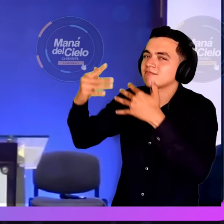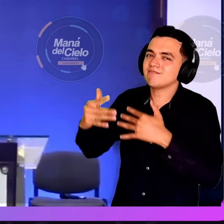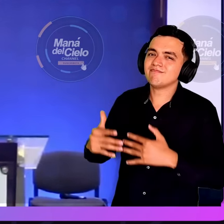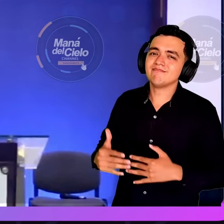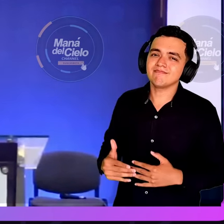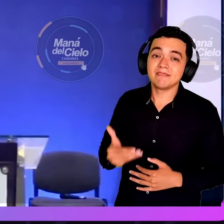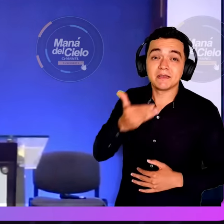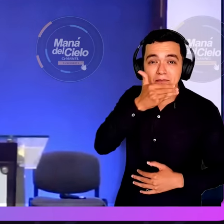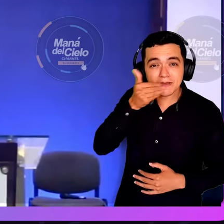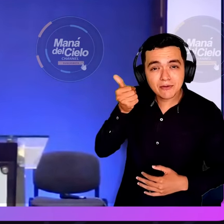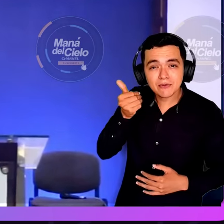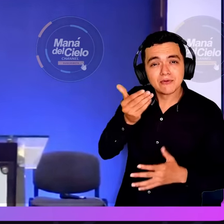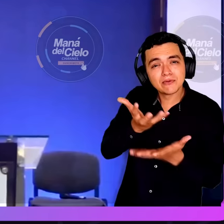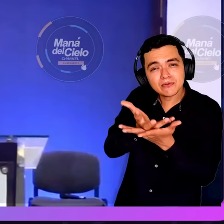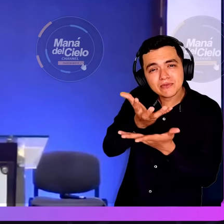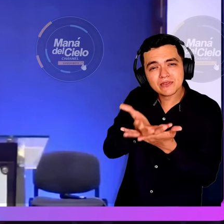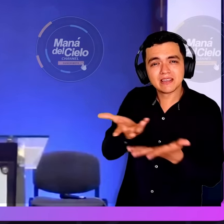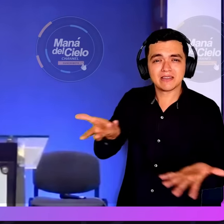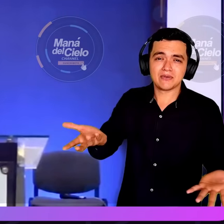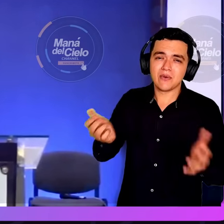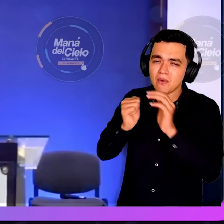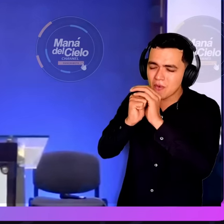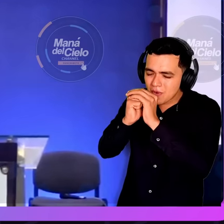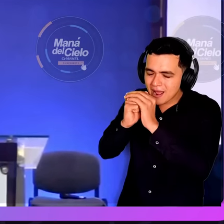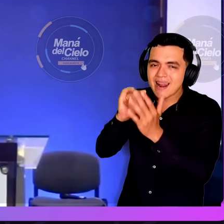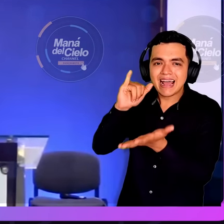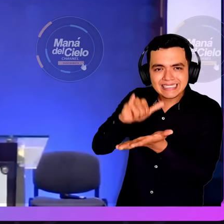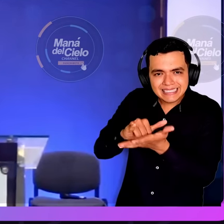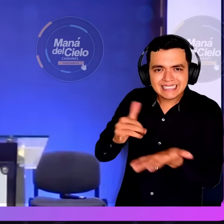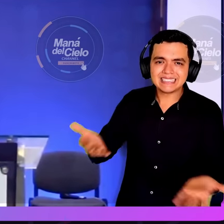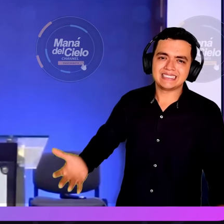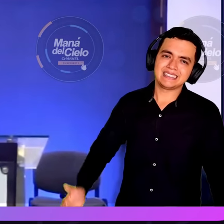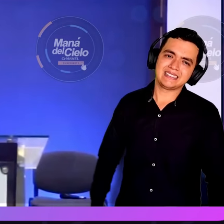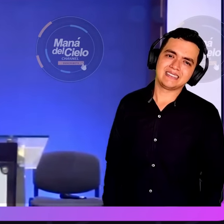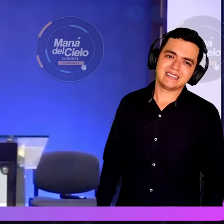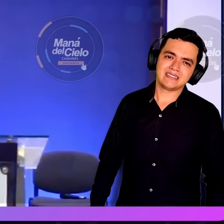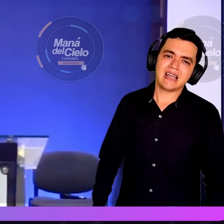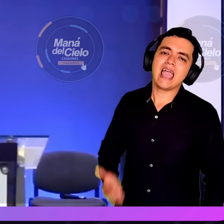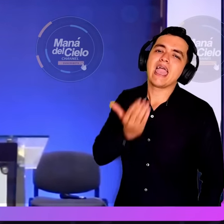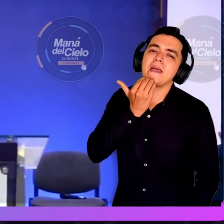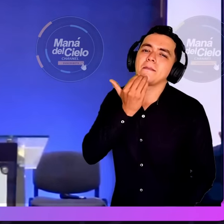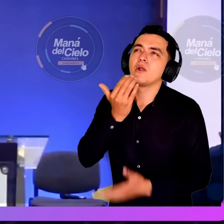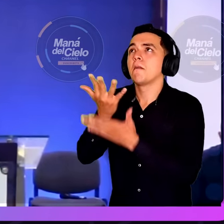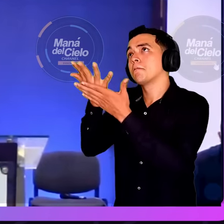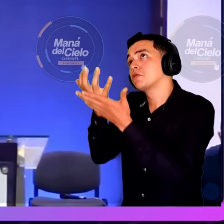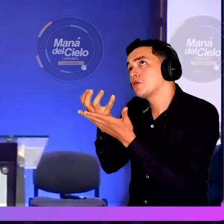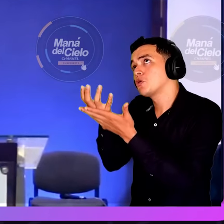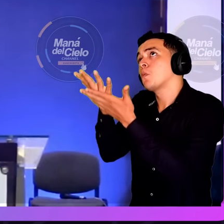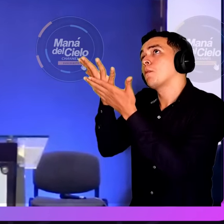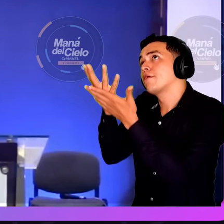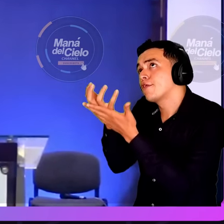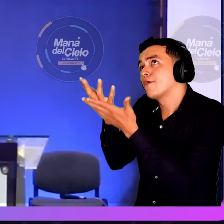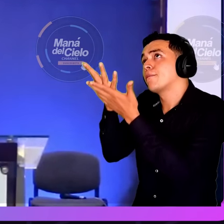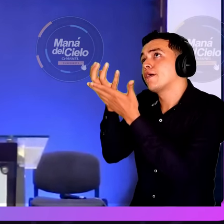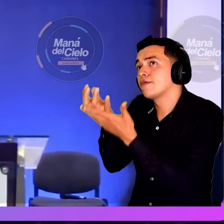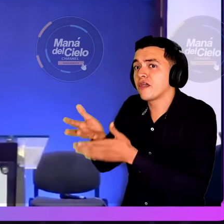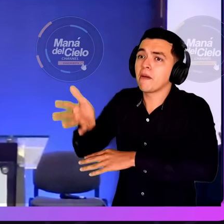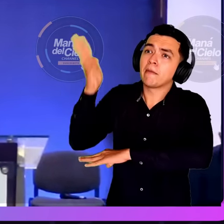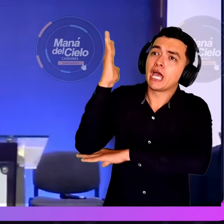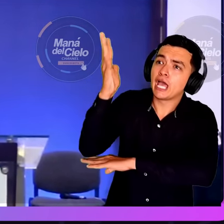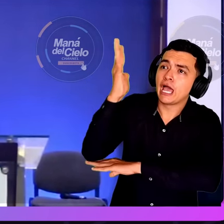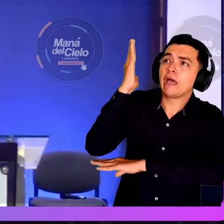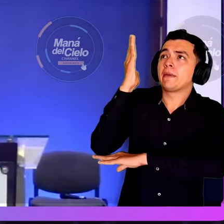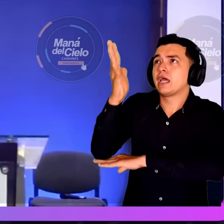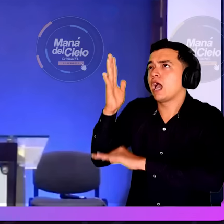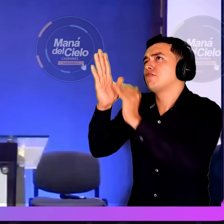alguien diga qué bien, qué bueno. ¿Para qué eso? Eso es lo que lleva a gloriar al hombre, a exaltar al hombre. Yo no